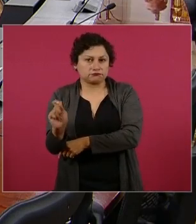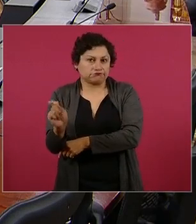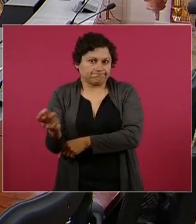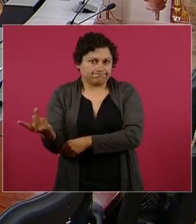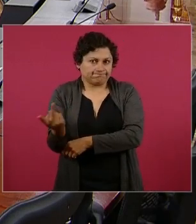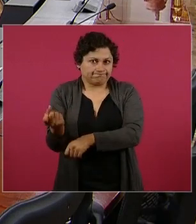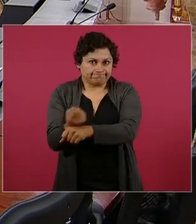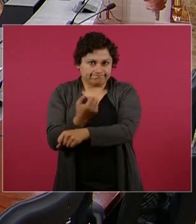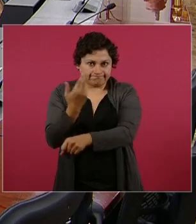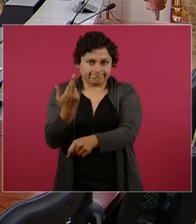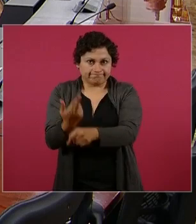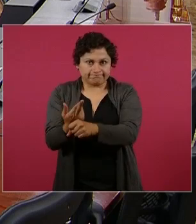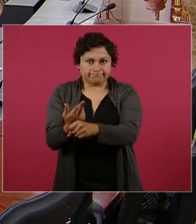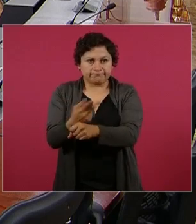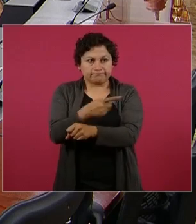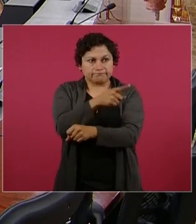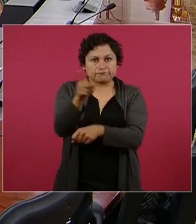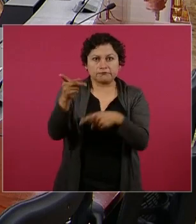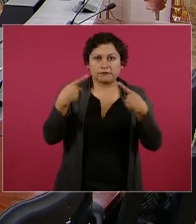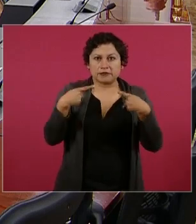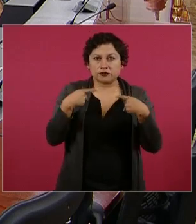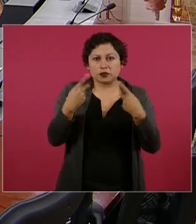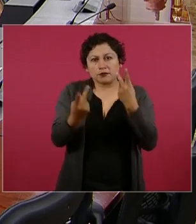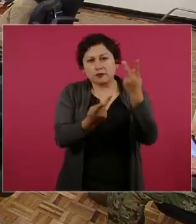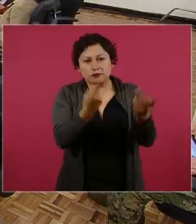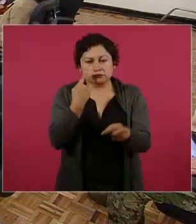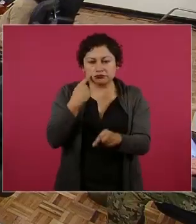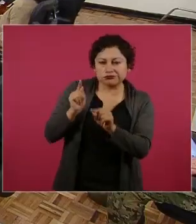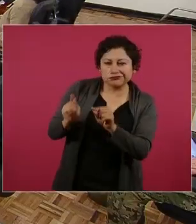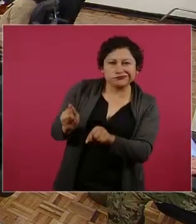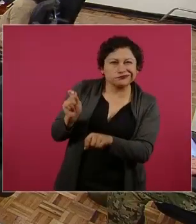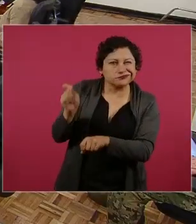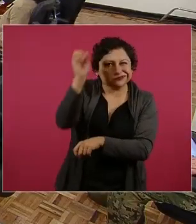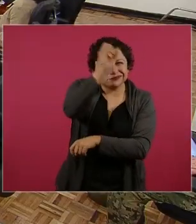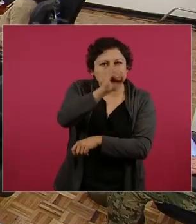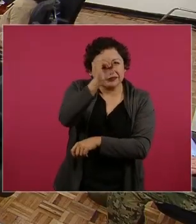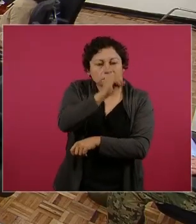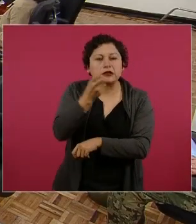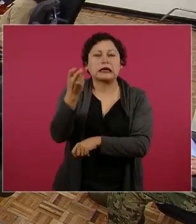Esto es del INEGI, es del mes de